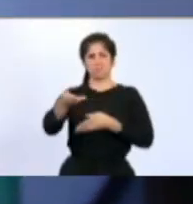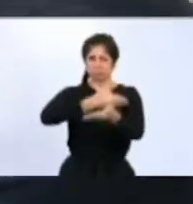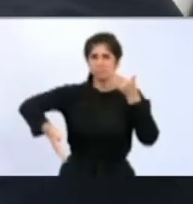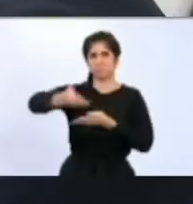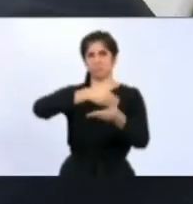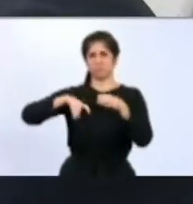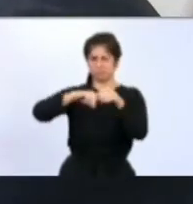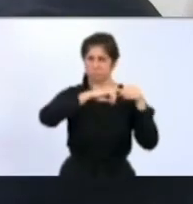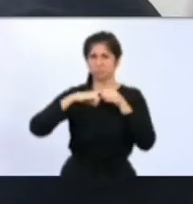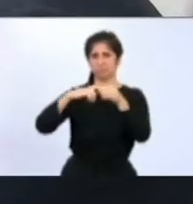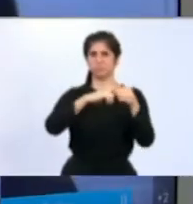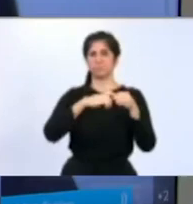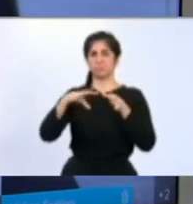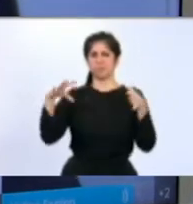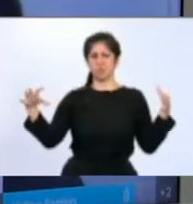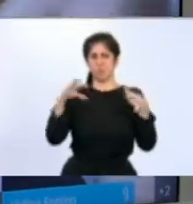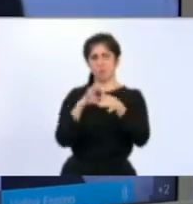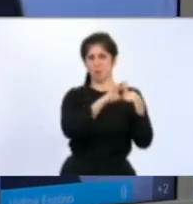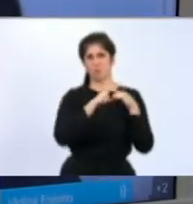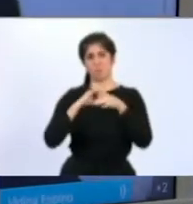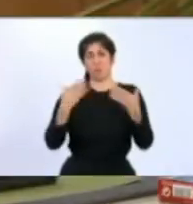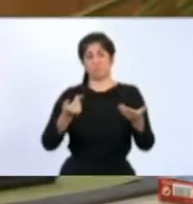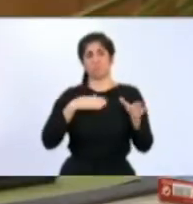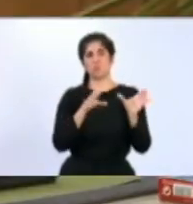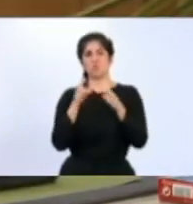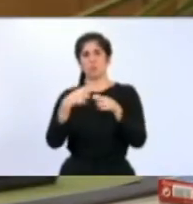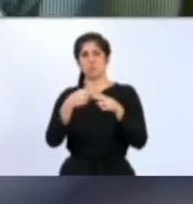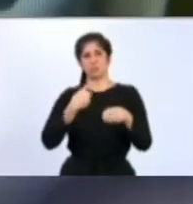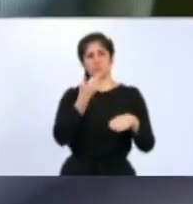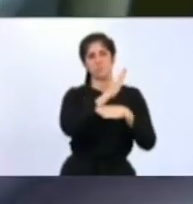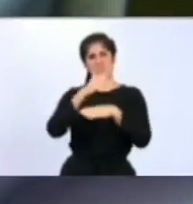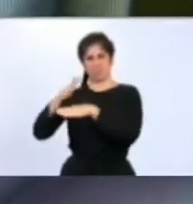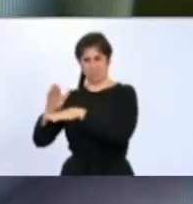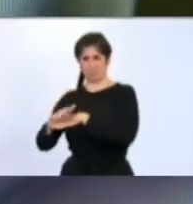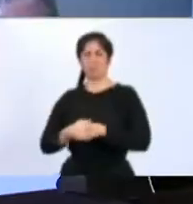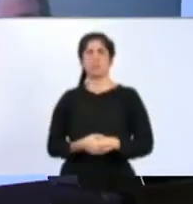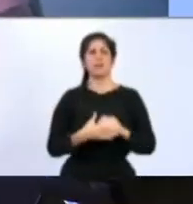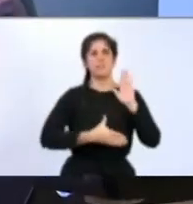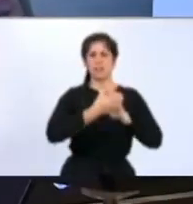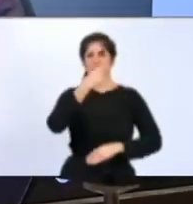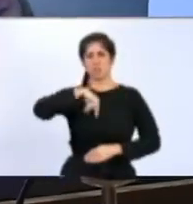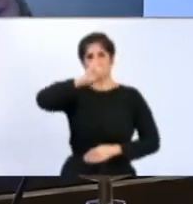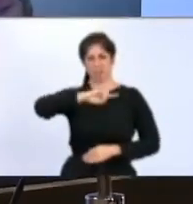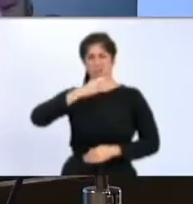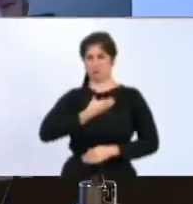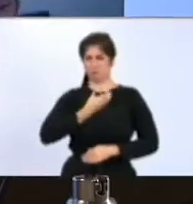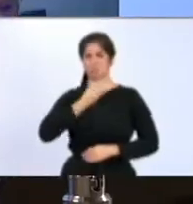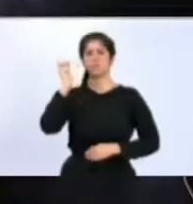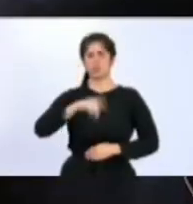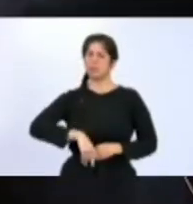todos, presenté ese plan a los partidos políticos, lo presenté a la Federación Canaria de Municipios, a la Federación de Cabildos e incluso